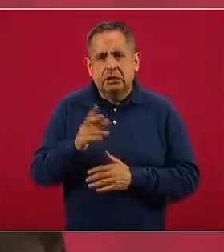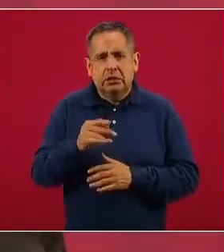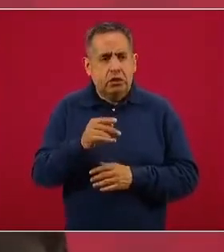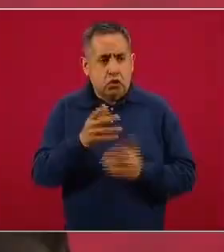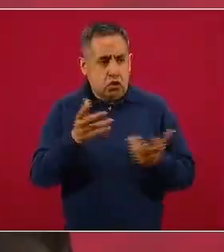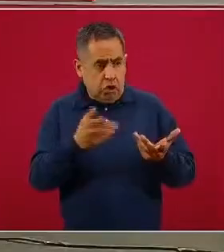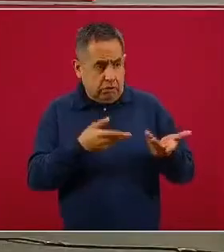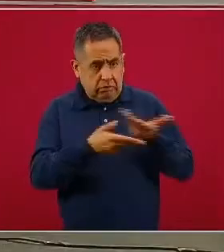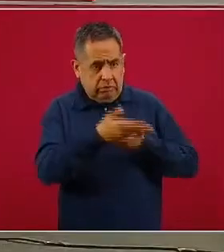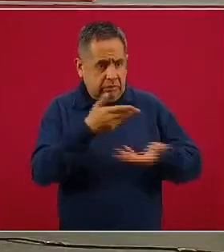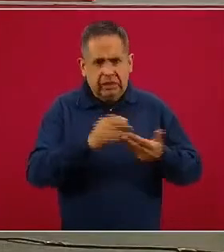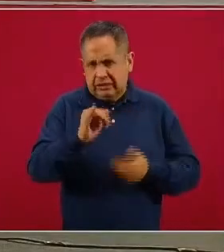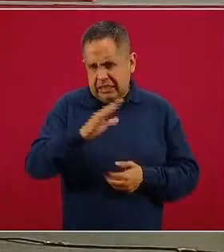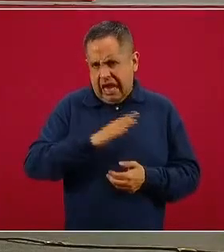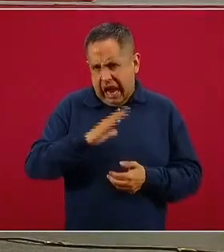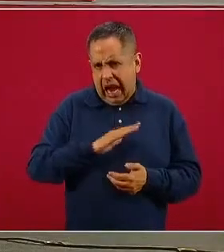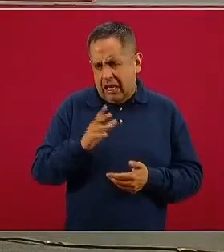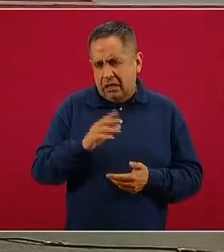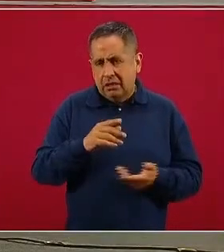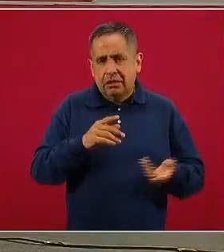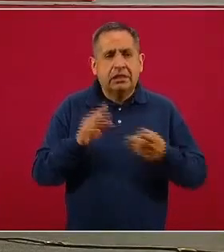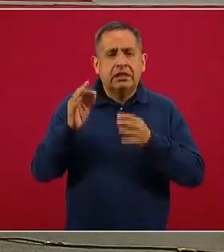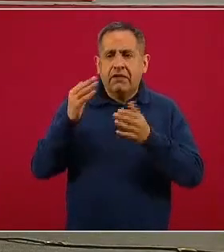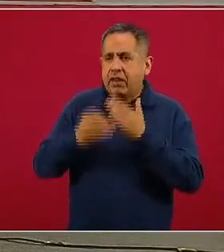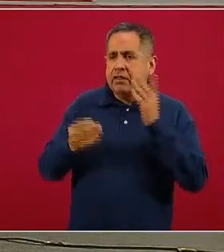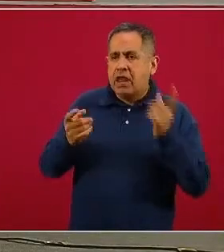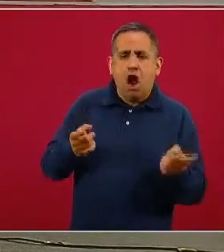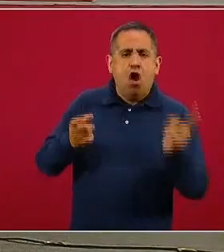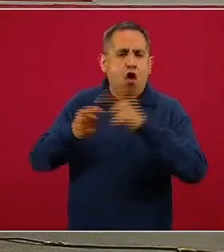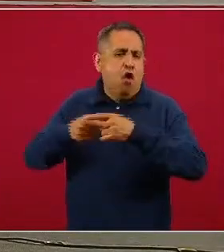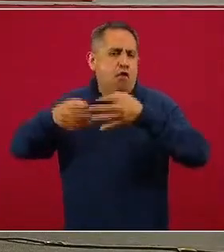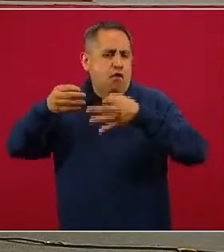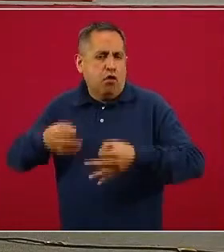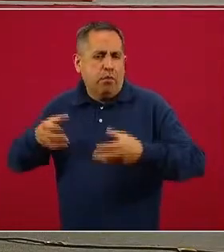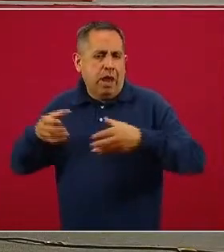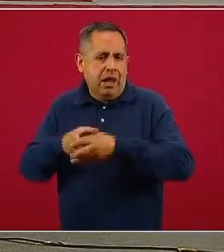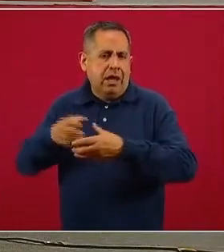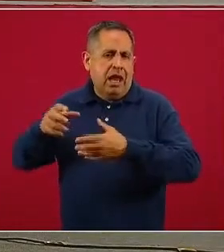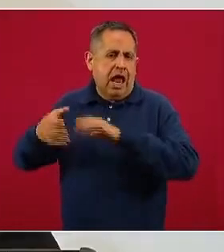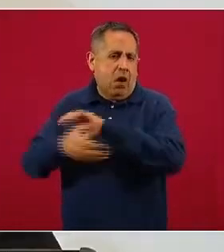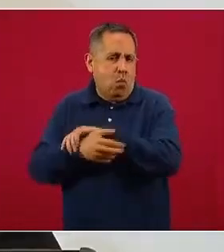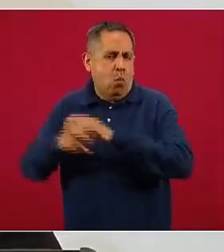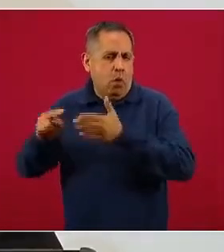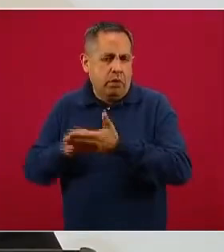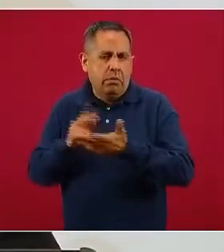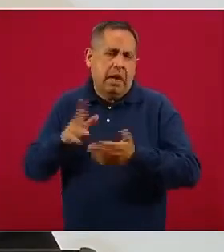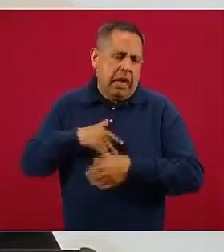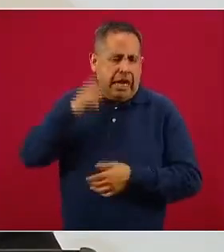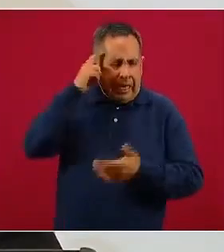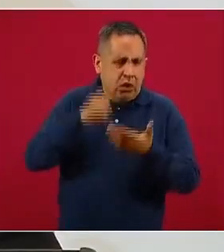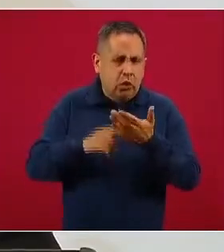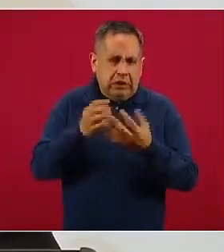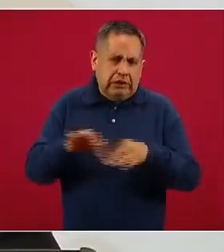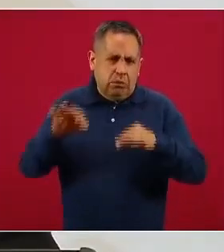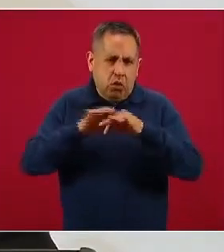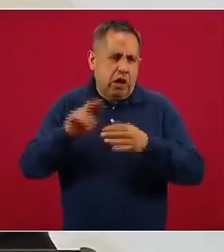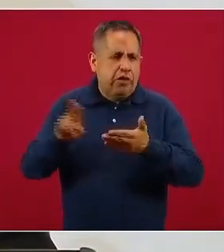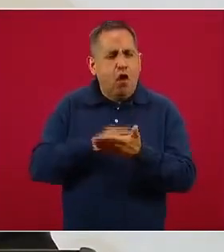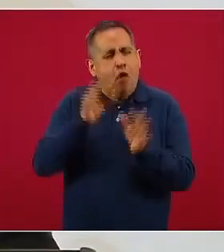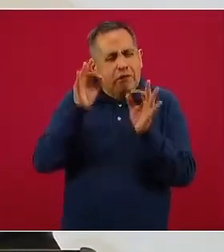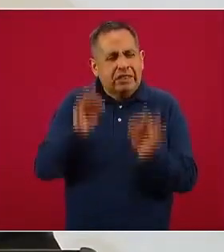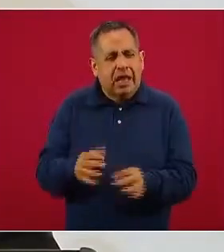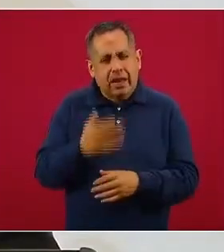hecho intercambio de servicios. Tal vez es que no se han adherido formalmente al convenio, y sí creemos nosotros importante que sea de